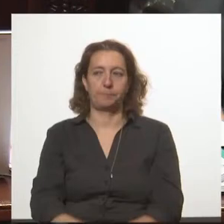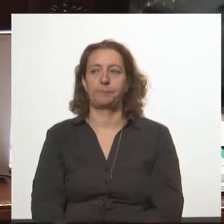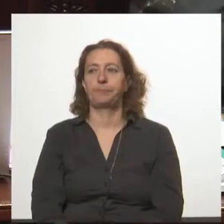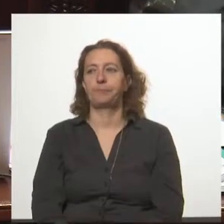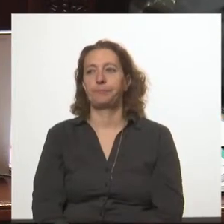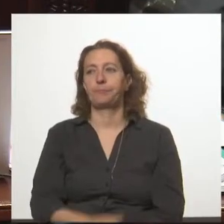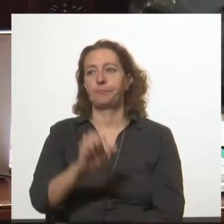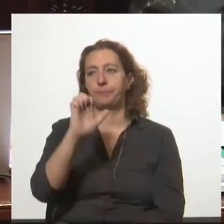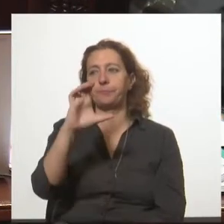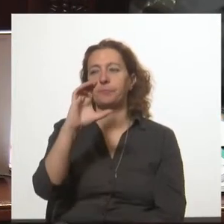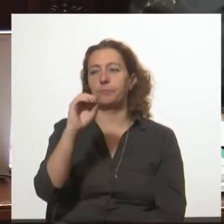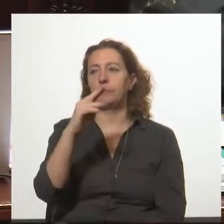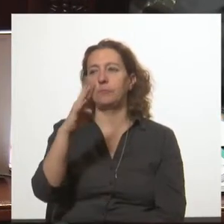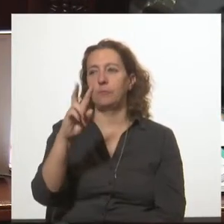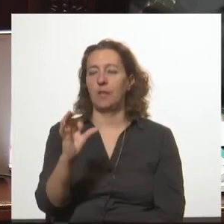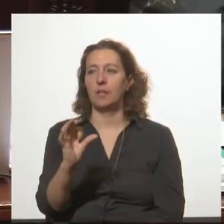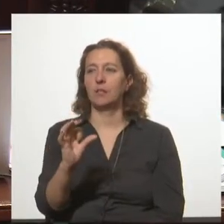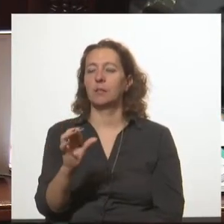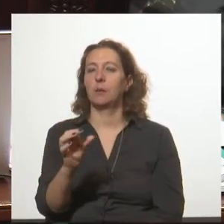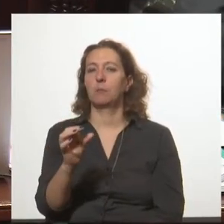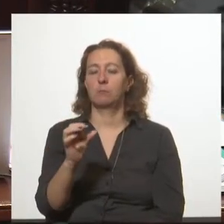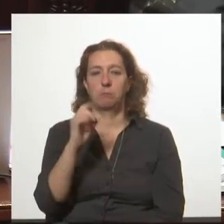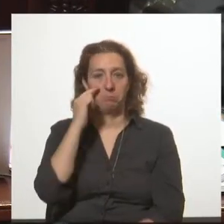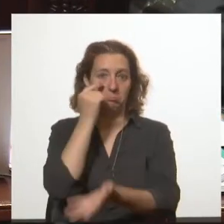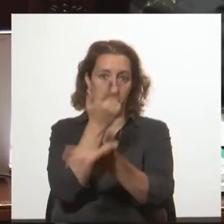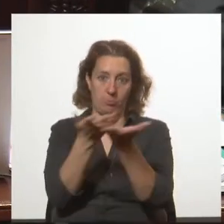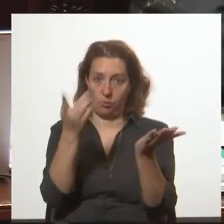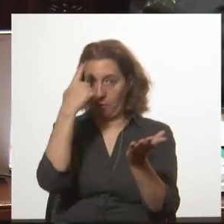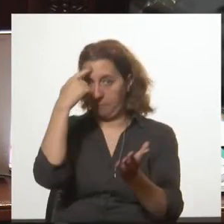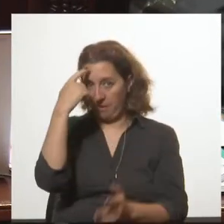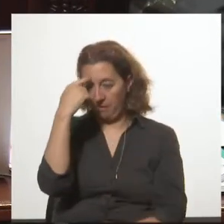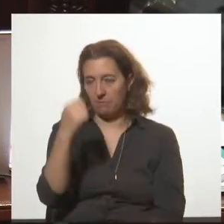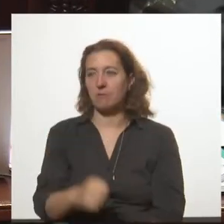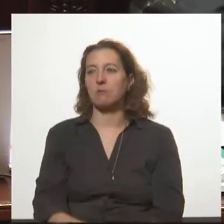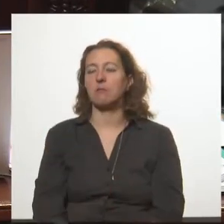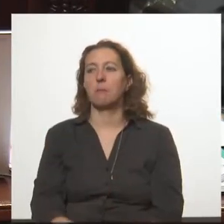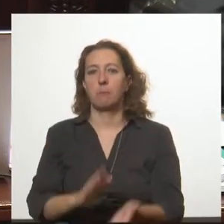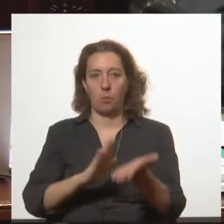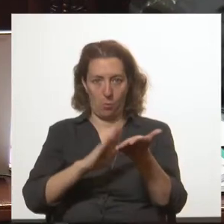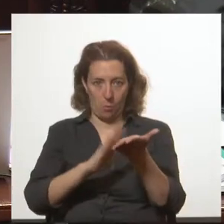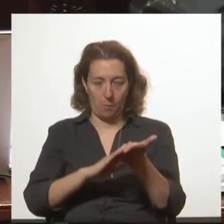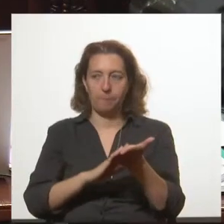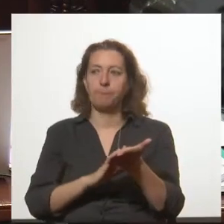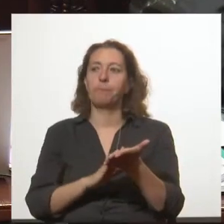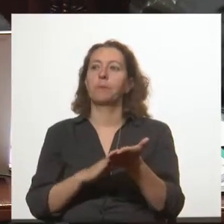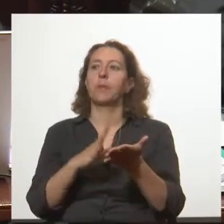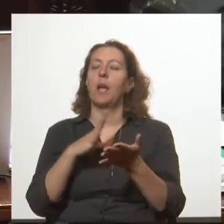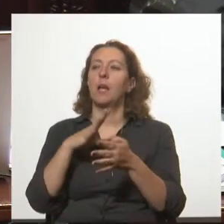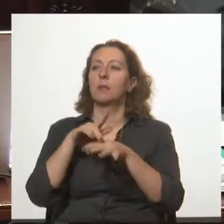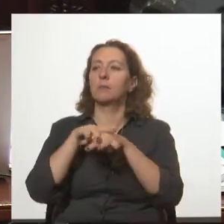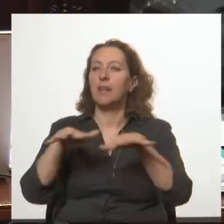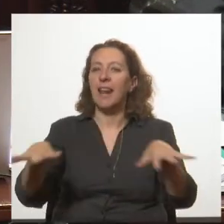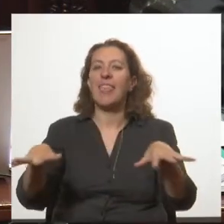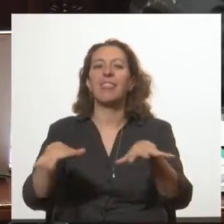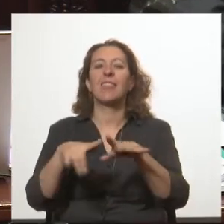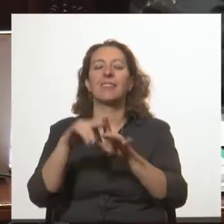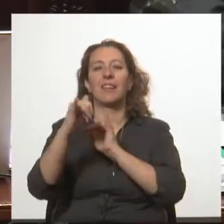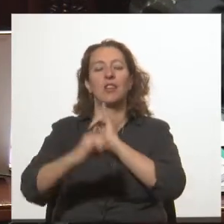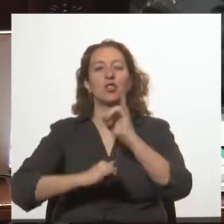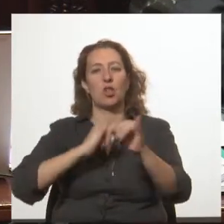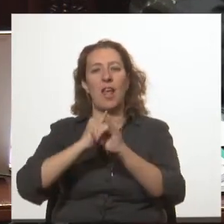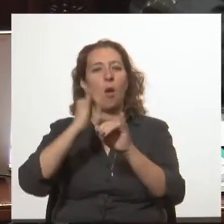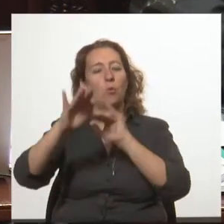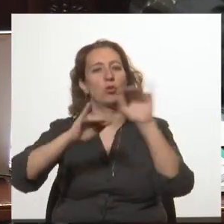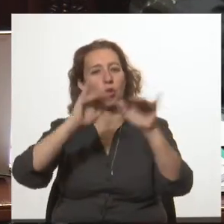bis a crédito esta experiencia forma parte de una red internacional de auditoría que tiene